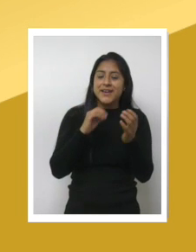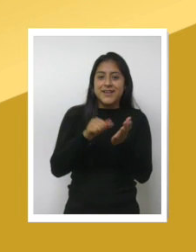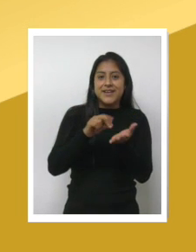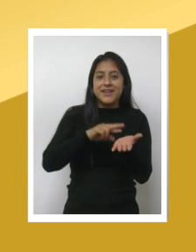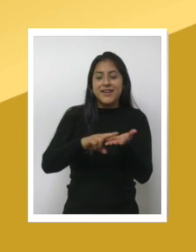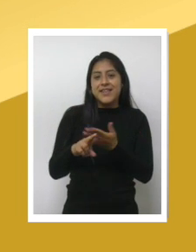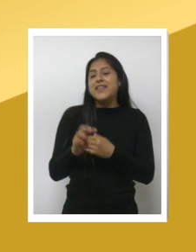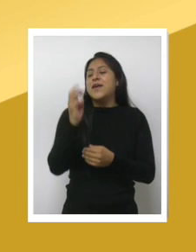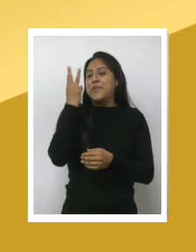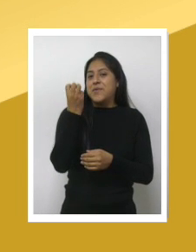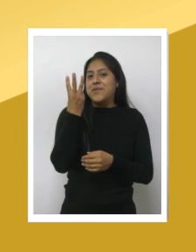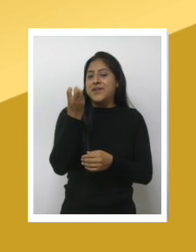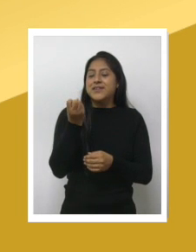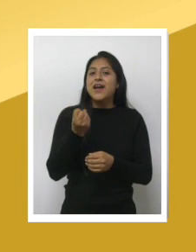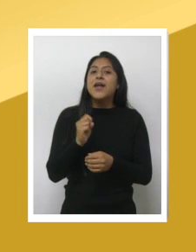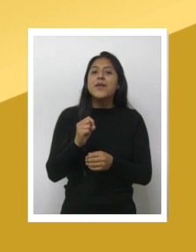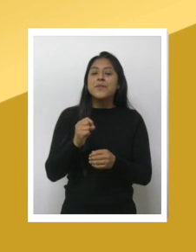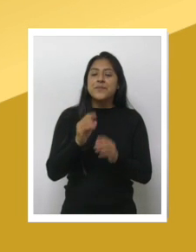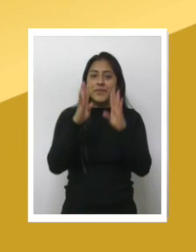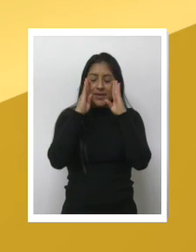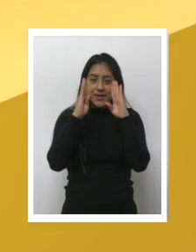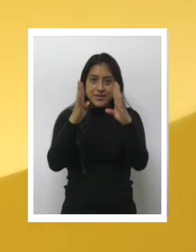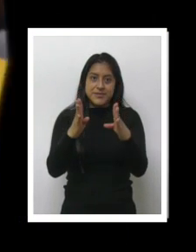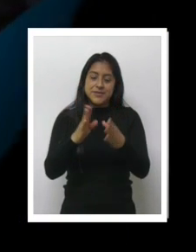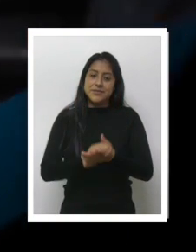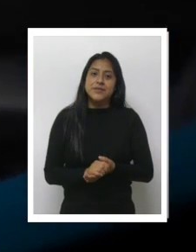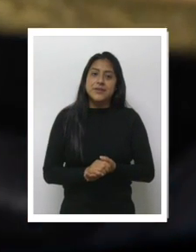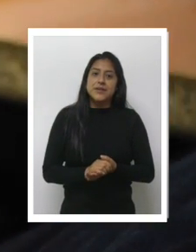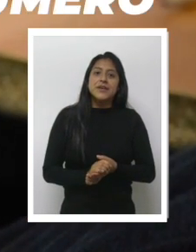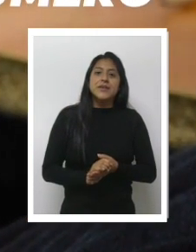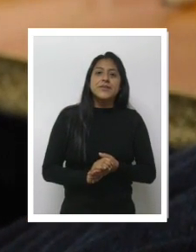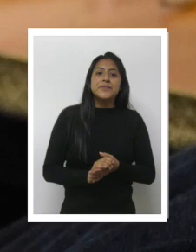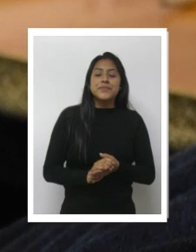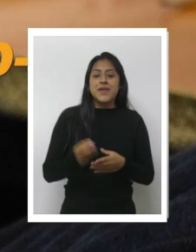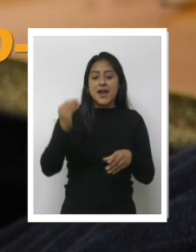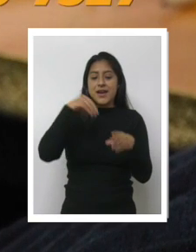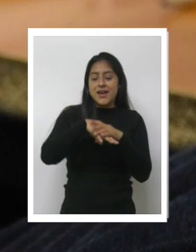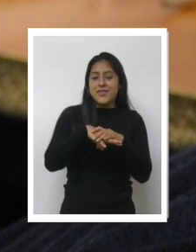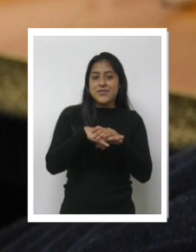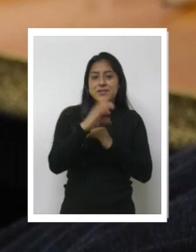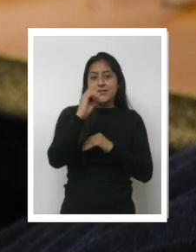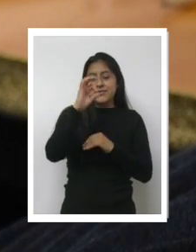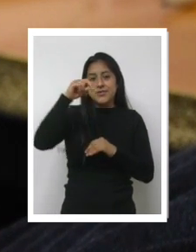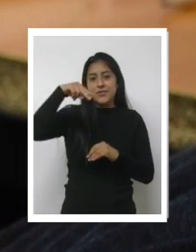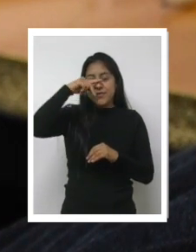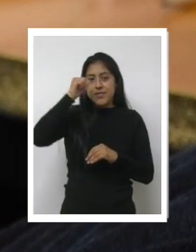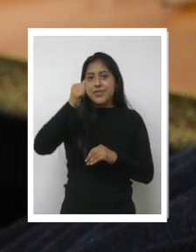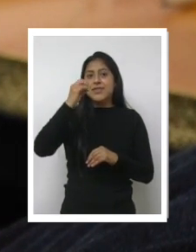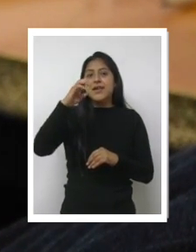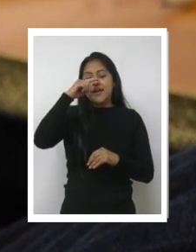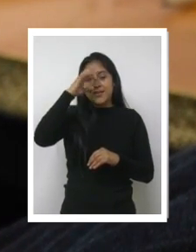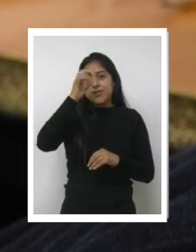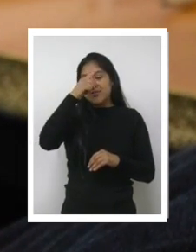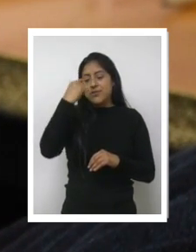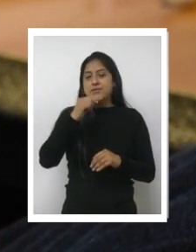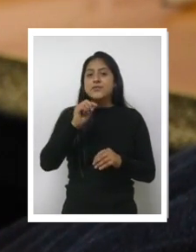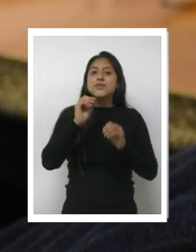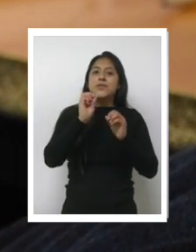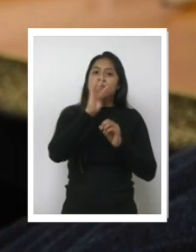Comunicarte a RENAP por vía de WhatsApp, debes tomar en cuenta lo siguiente. Agregaros a tus contactos con el número